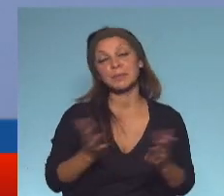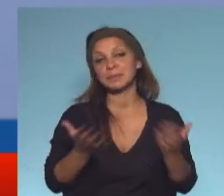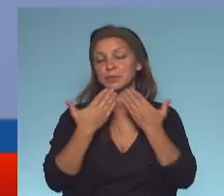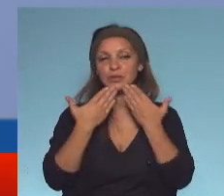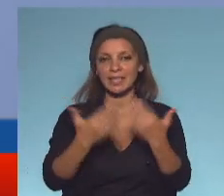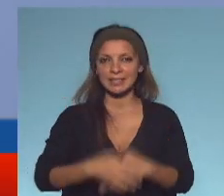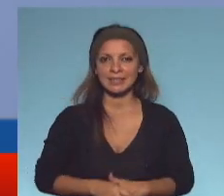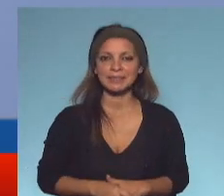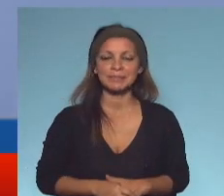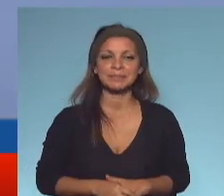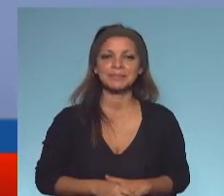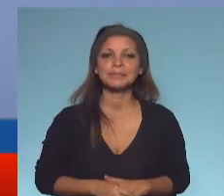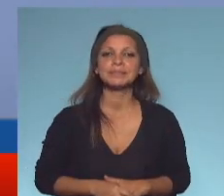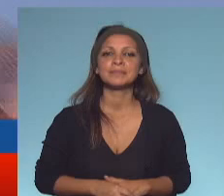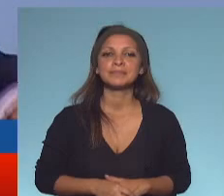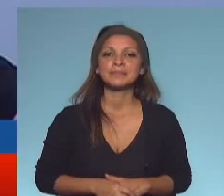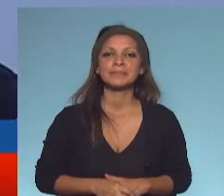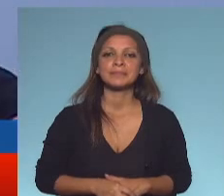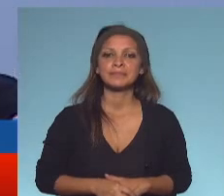gracias.